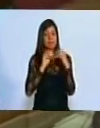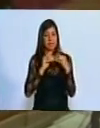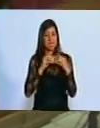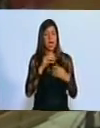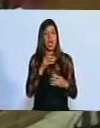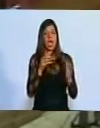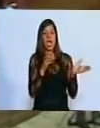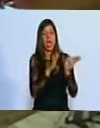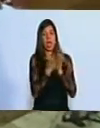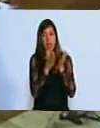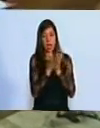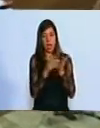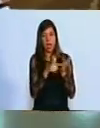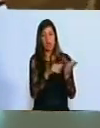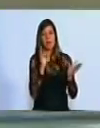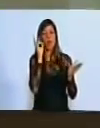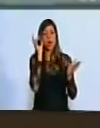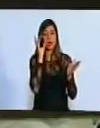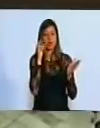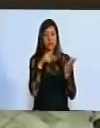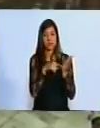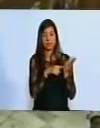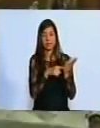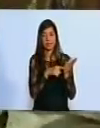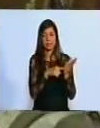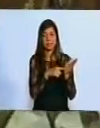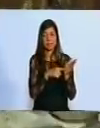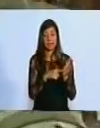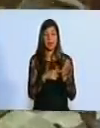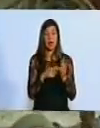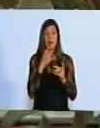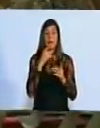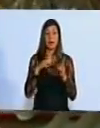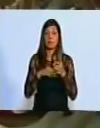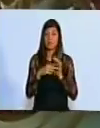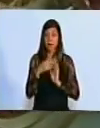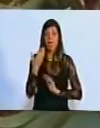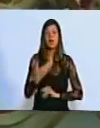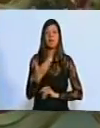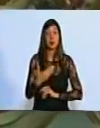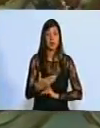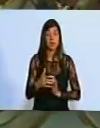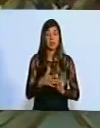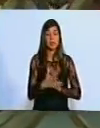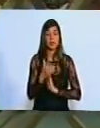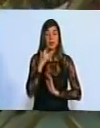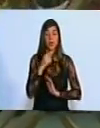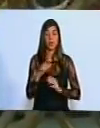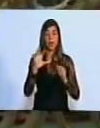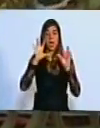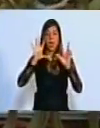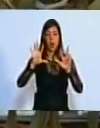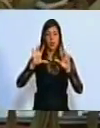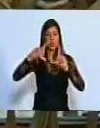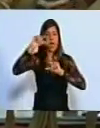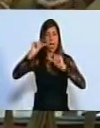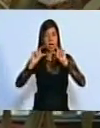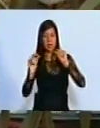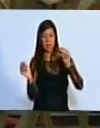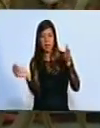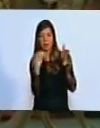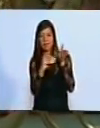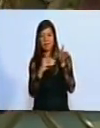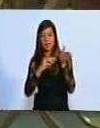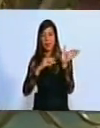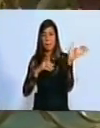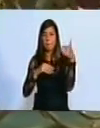y citando al maestro Rodríguez. Pero baste con significar que la incorporación de la octava estrella forma parte de